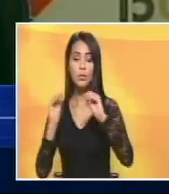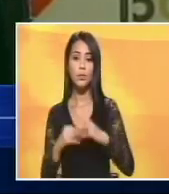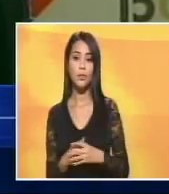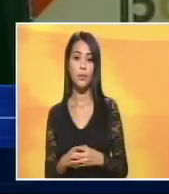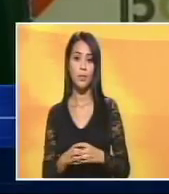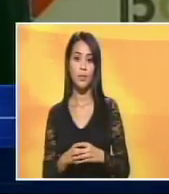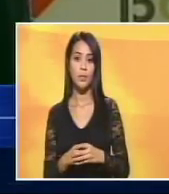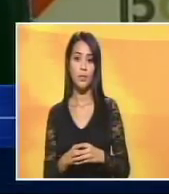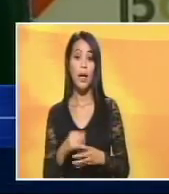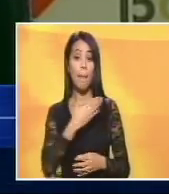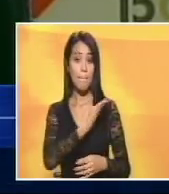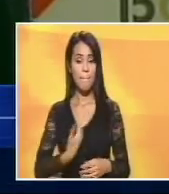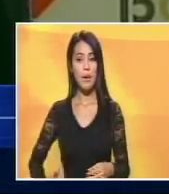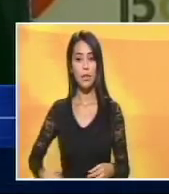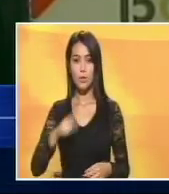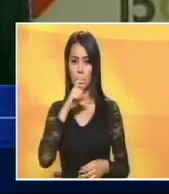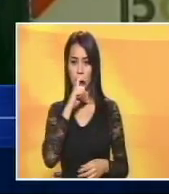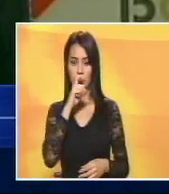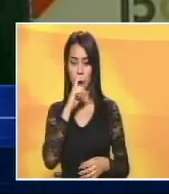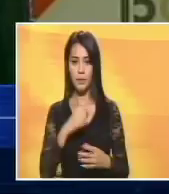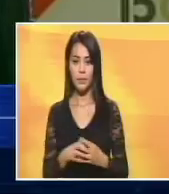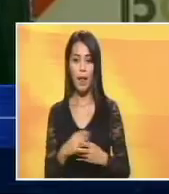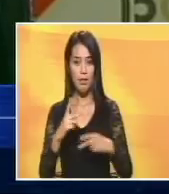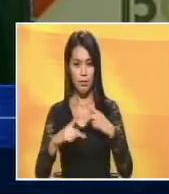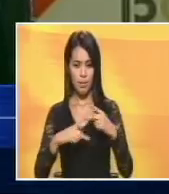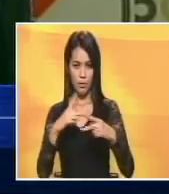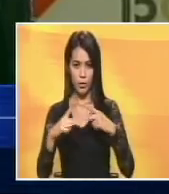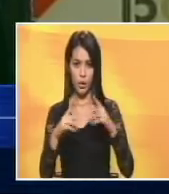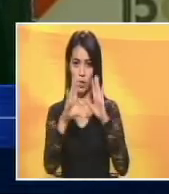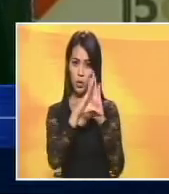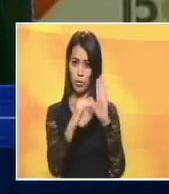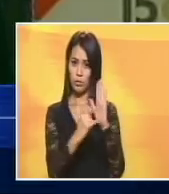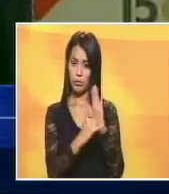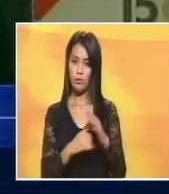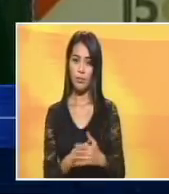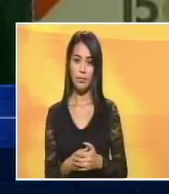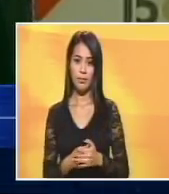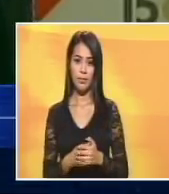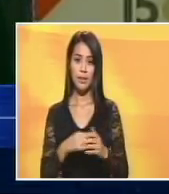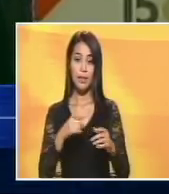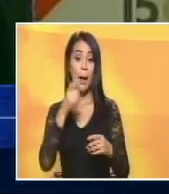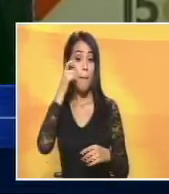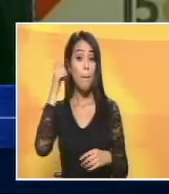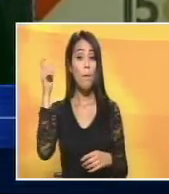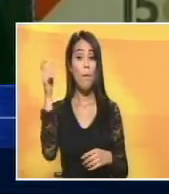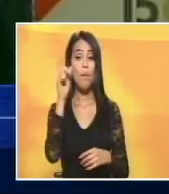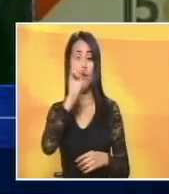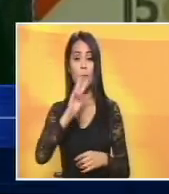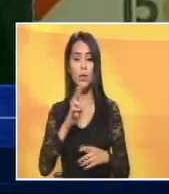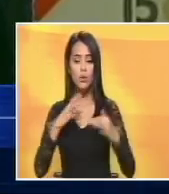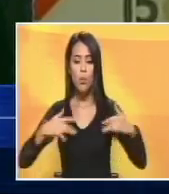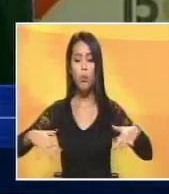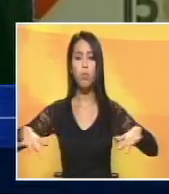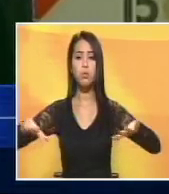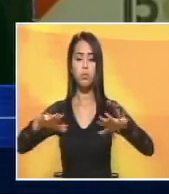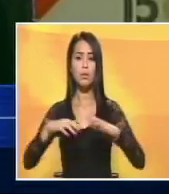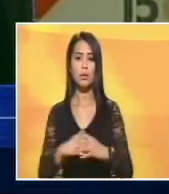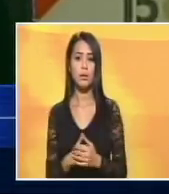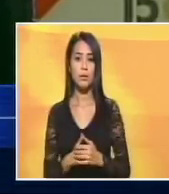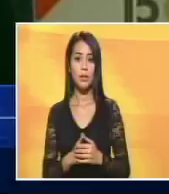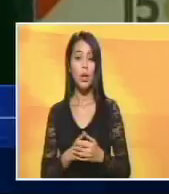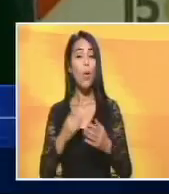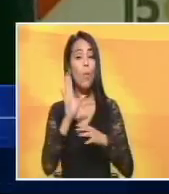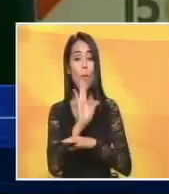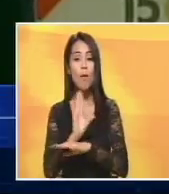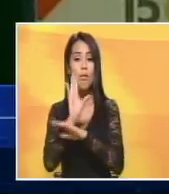hizo el presidente Nicolás Maduro a este proceso constituyente, está el pueblo de Venezuela desplegado, cuidando la paz,